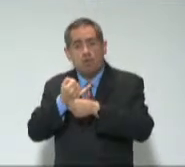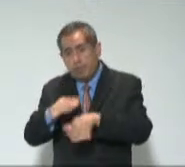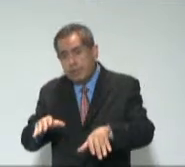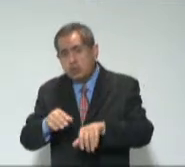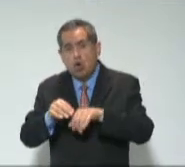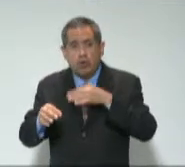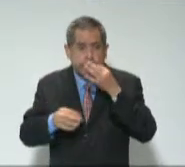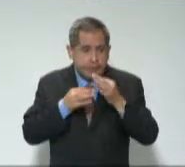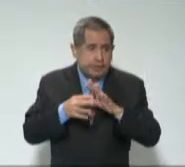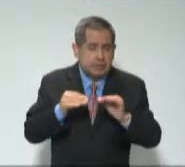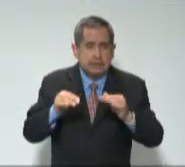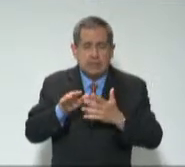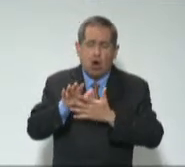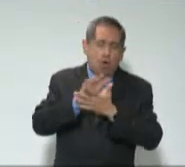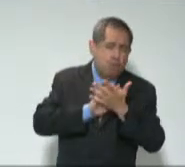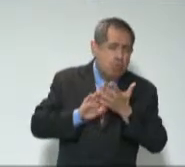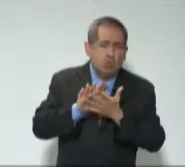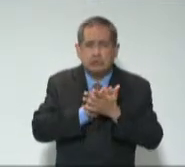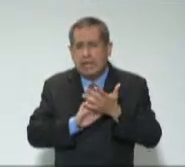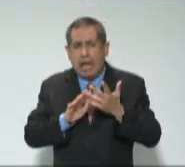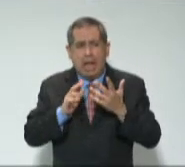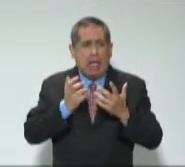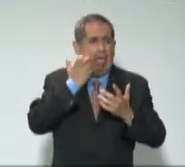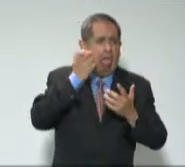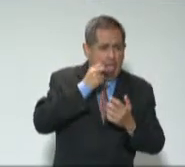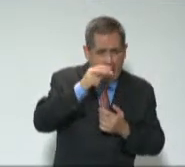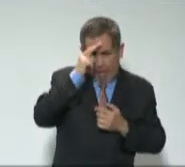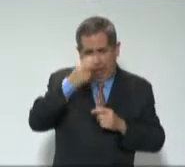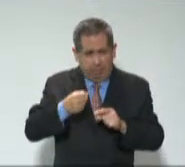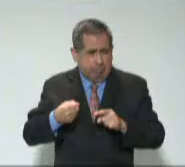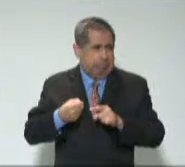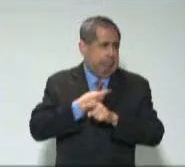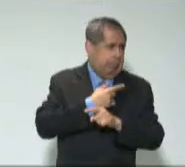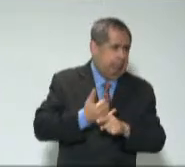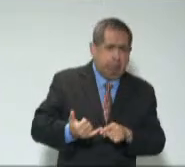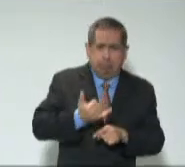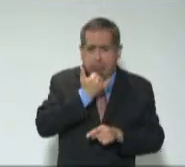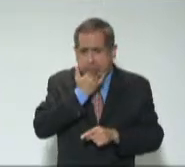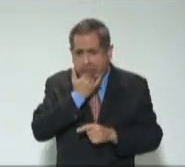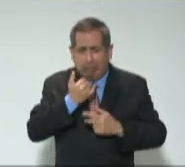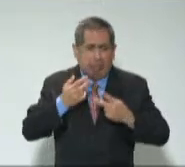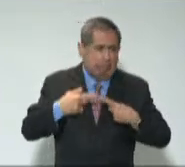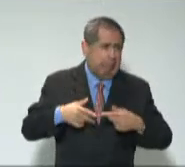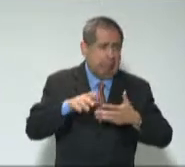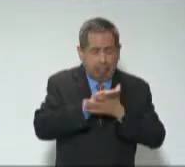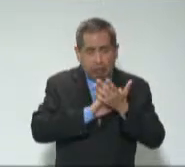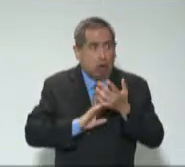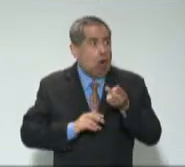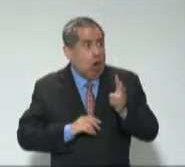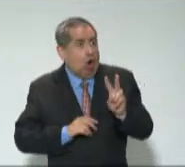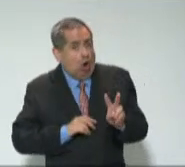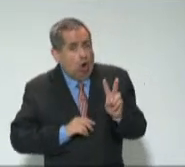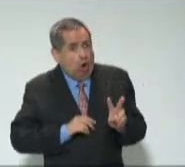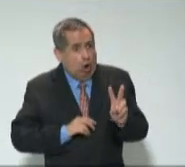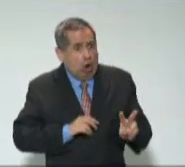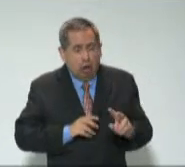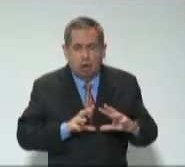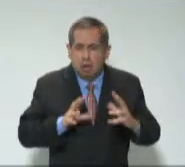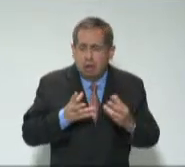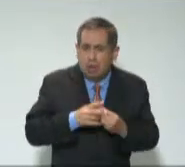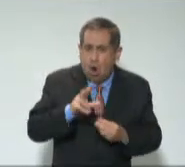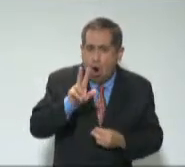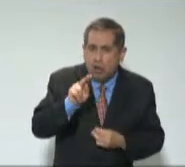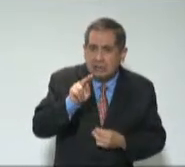información confusa o equivocada o errónea que la población toma como válida o verídica